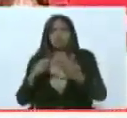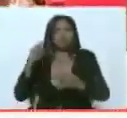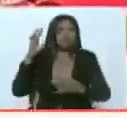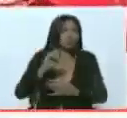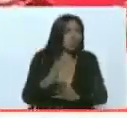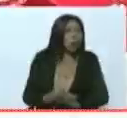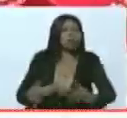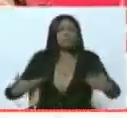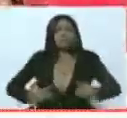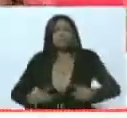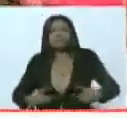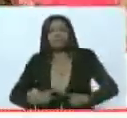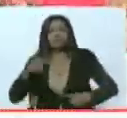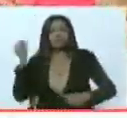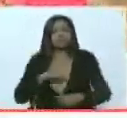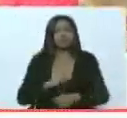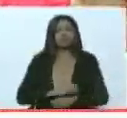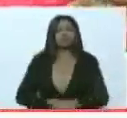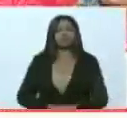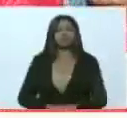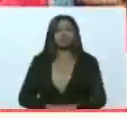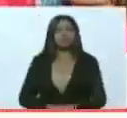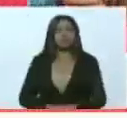y los sacrificios.